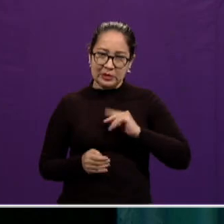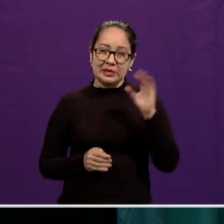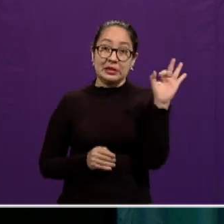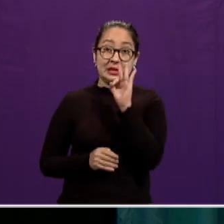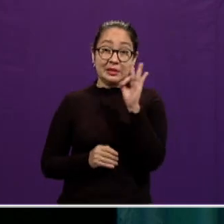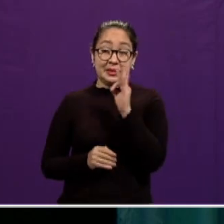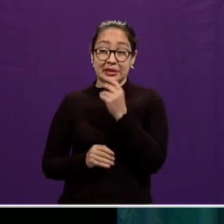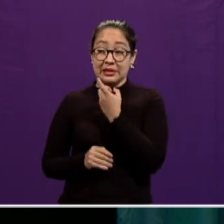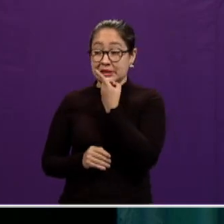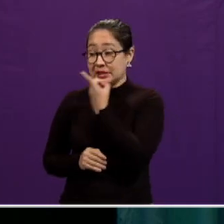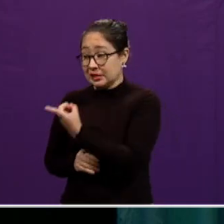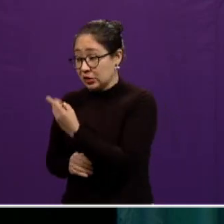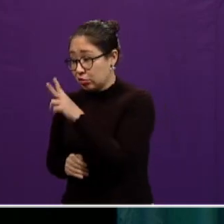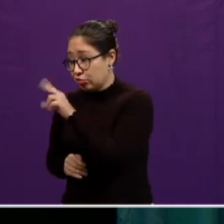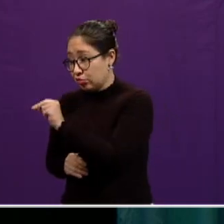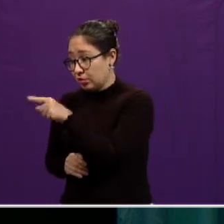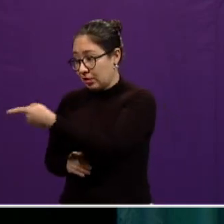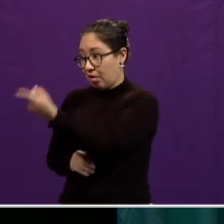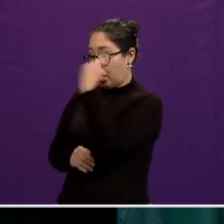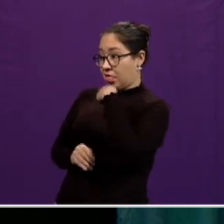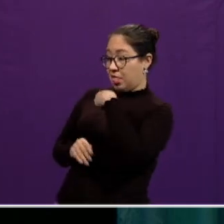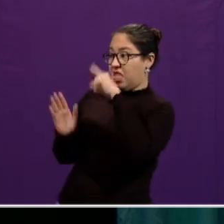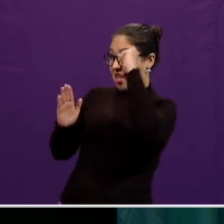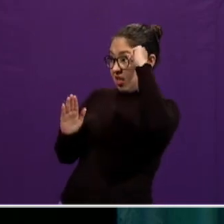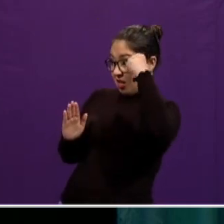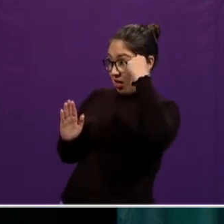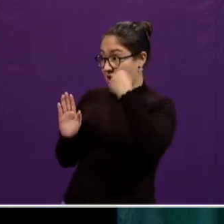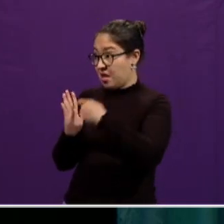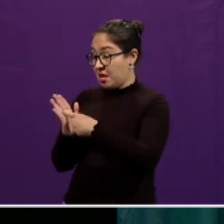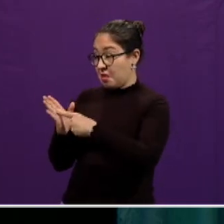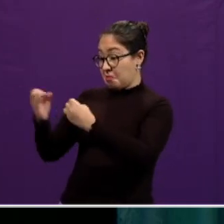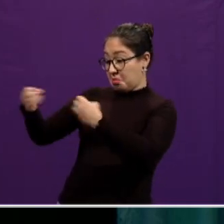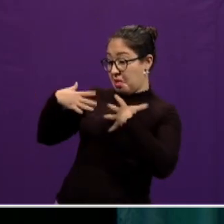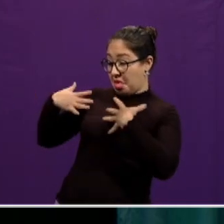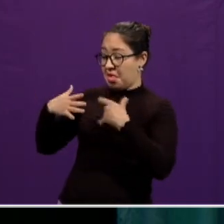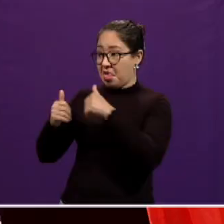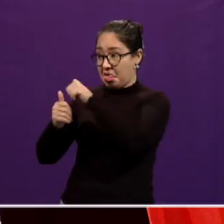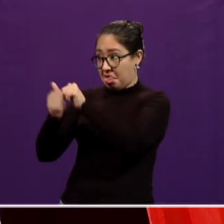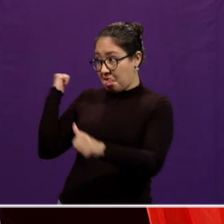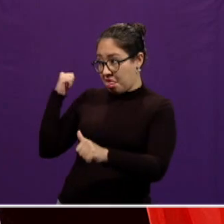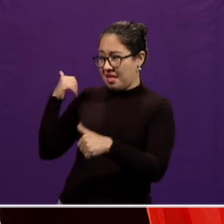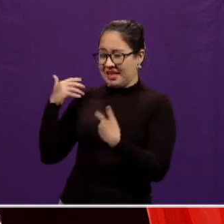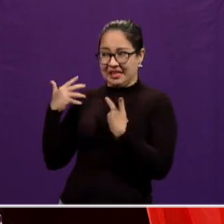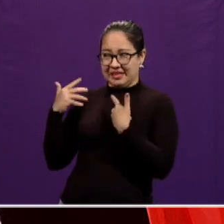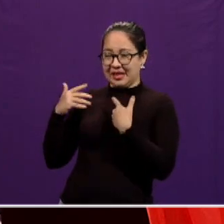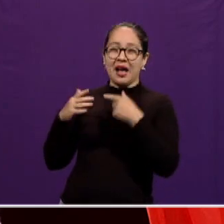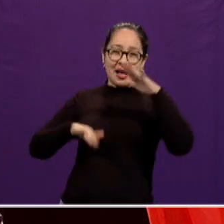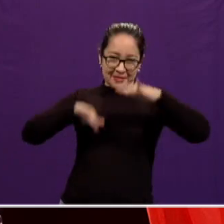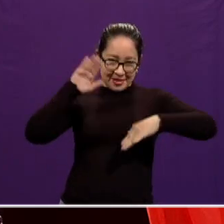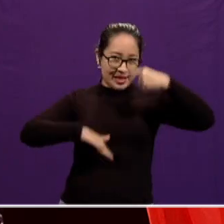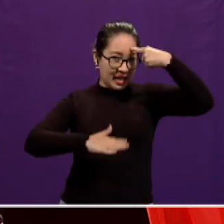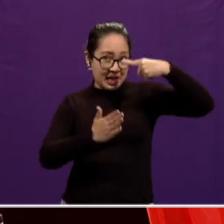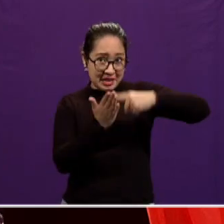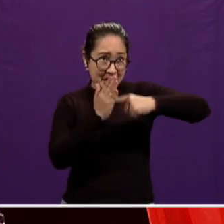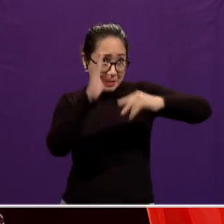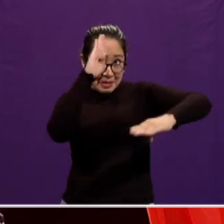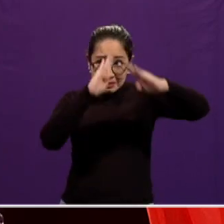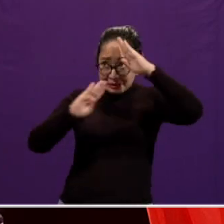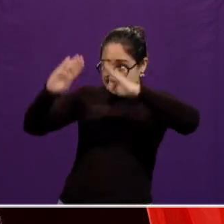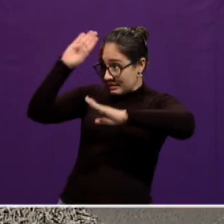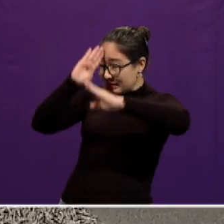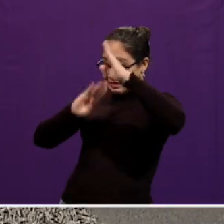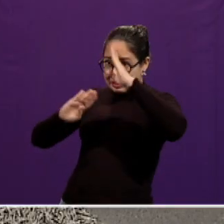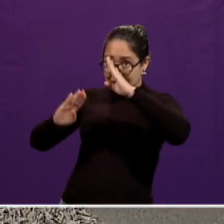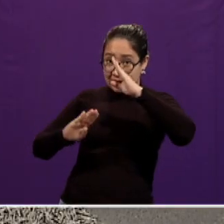no, se va a enojar conmigo, me va a dejar de querer, se va a ir, me va a dejar. Todas estas creencias limitantes que tenemos intermedias,